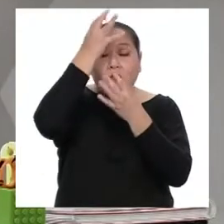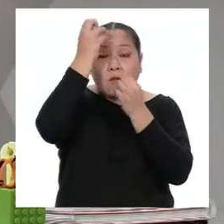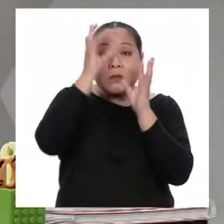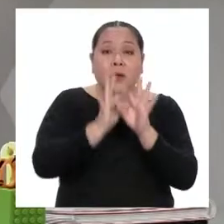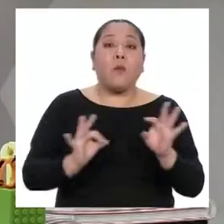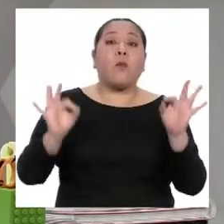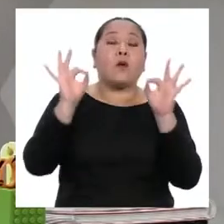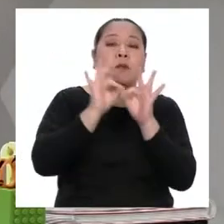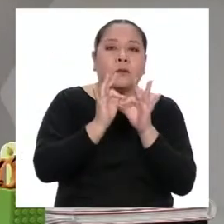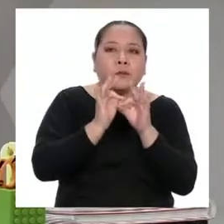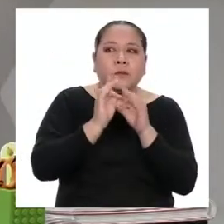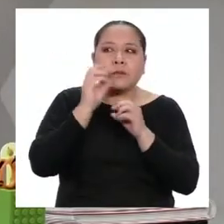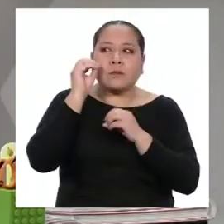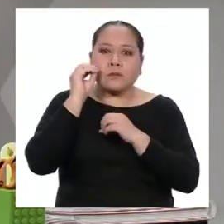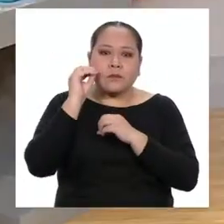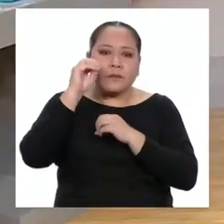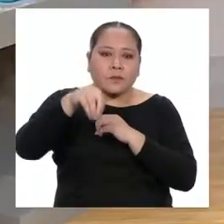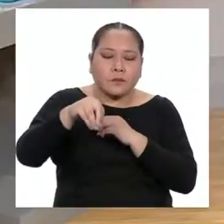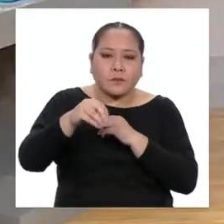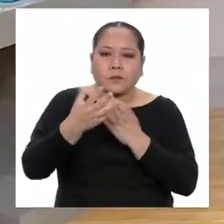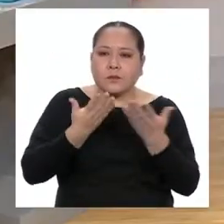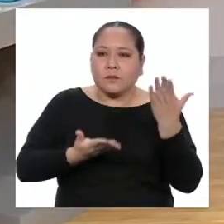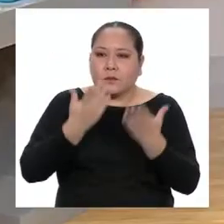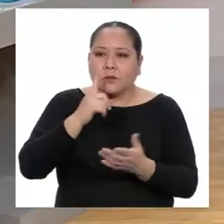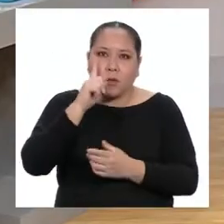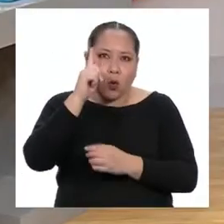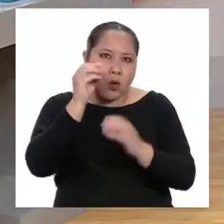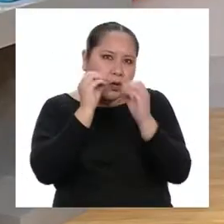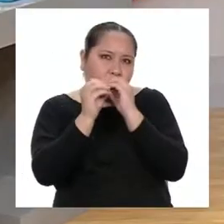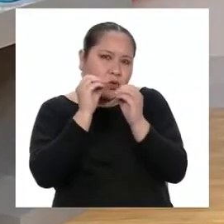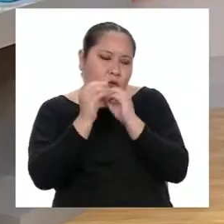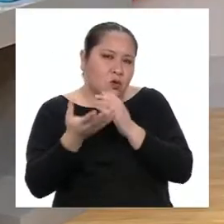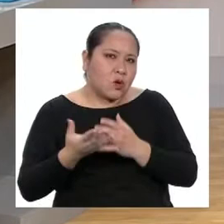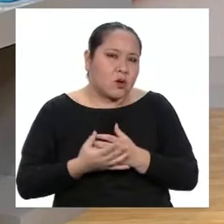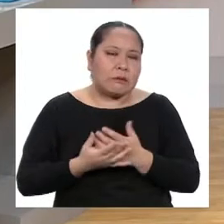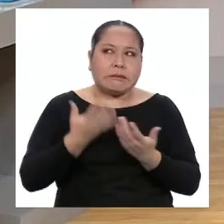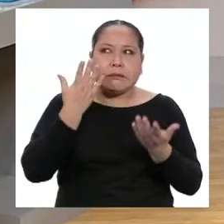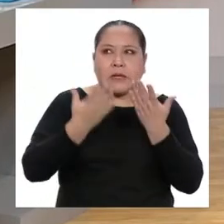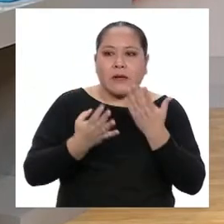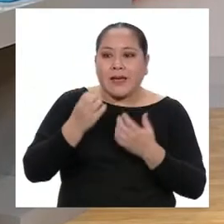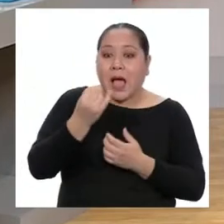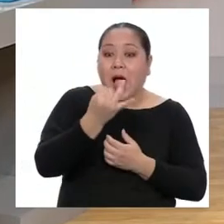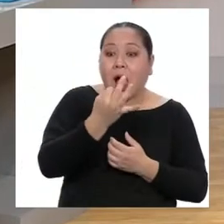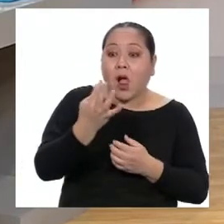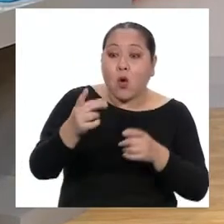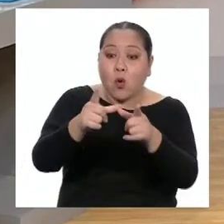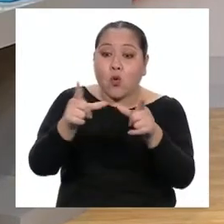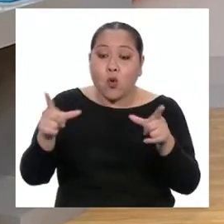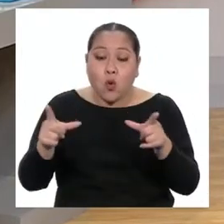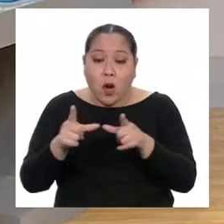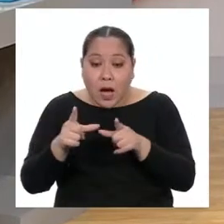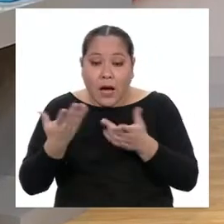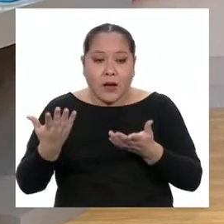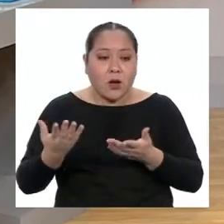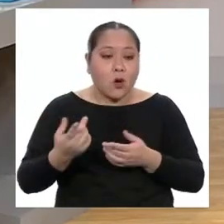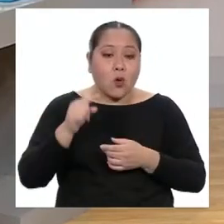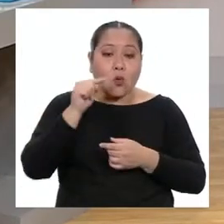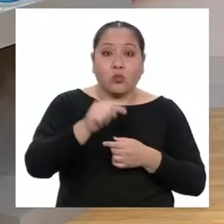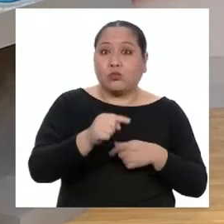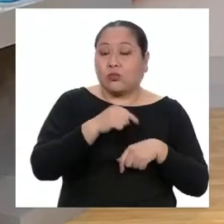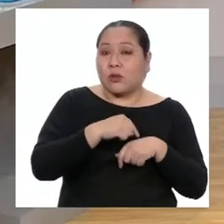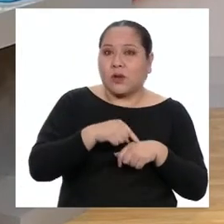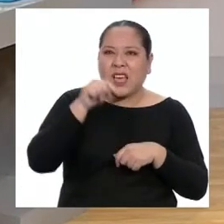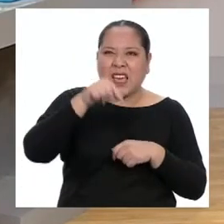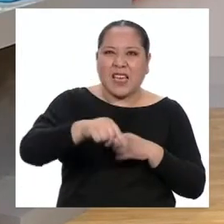considerar para generar alguna propuesta. Quizás hay sitios o situaciones en los que